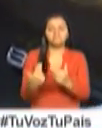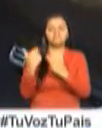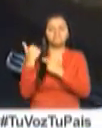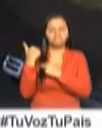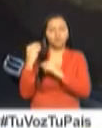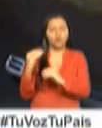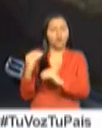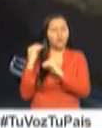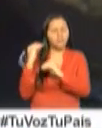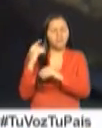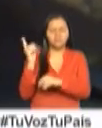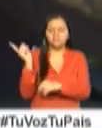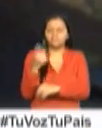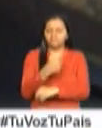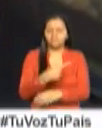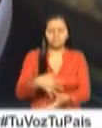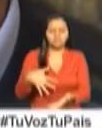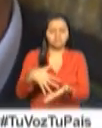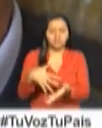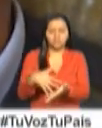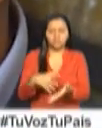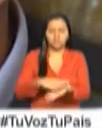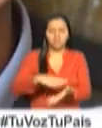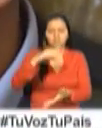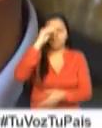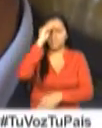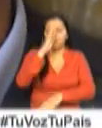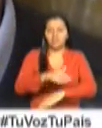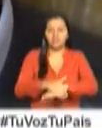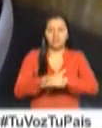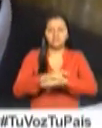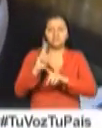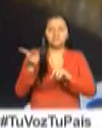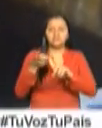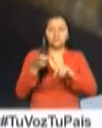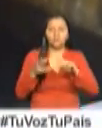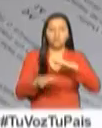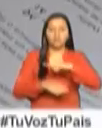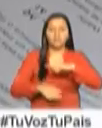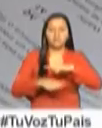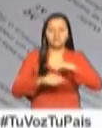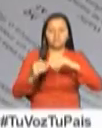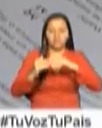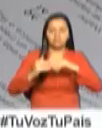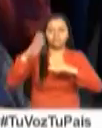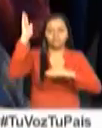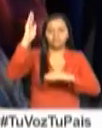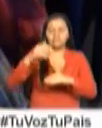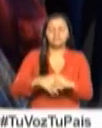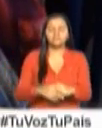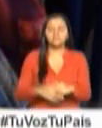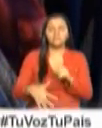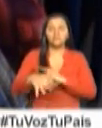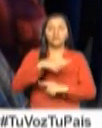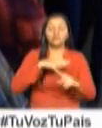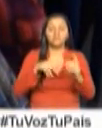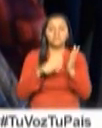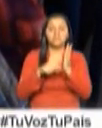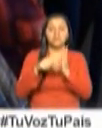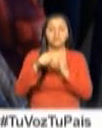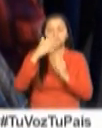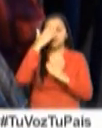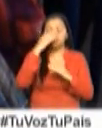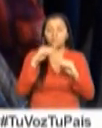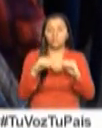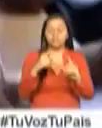como obligatorio la enseñanza y aprendizaje de inglés desde segundo de educación general básica. En este contexto, el ministro de Educación